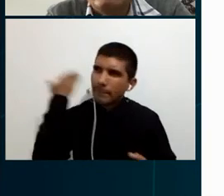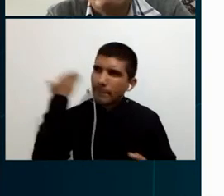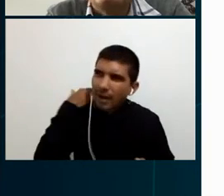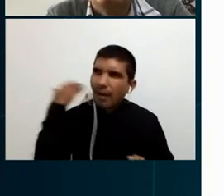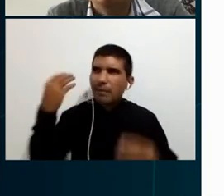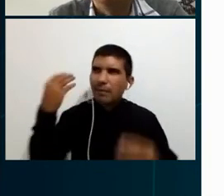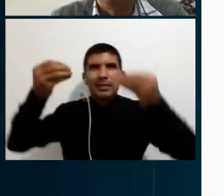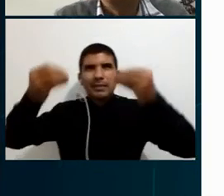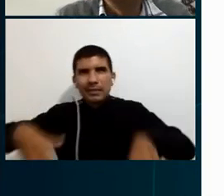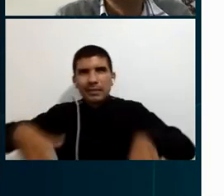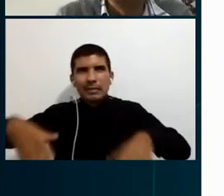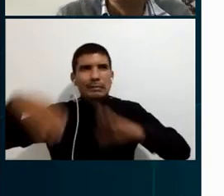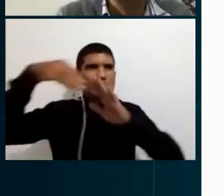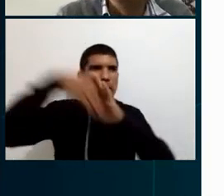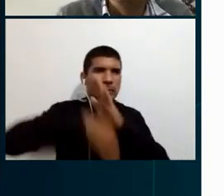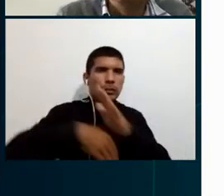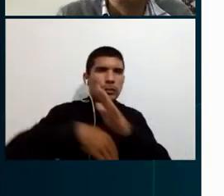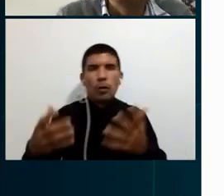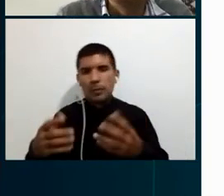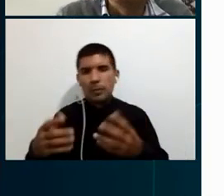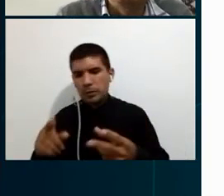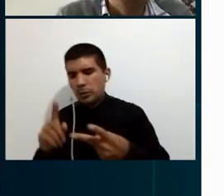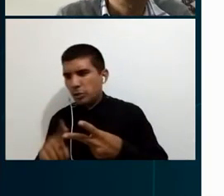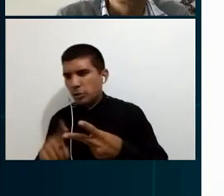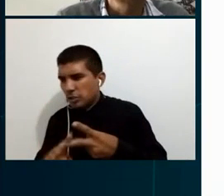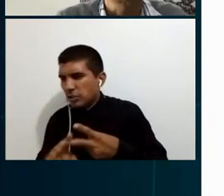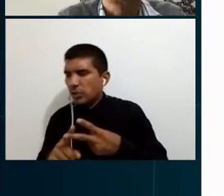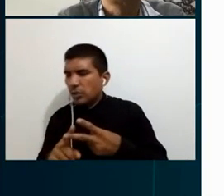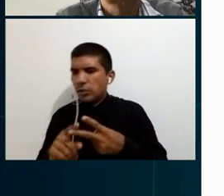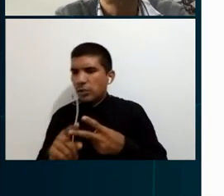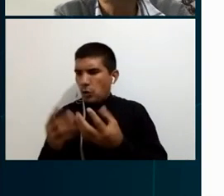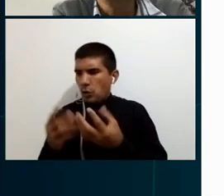en el negocio de generación, analítica en la parte comercial.